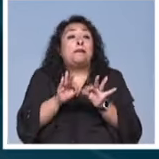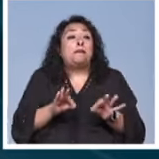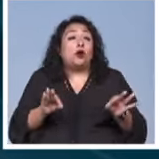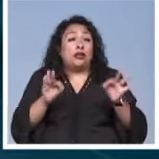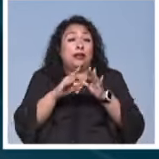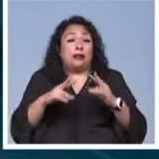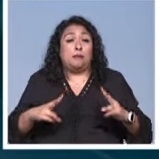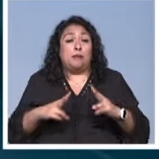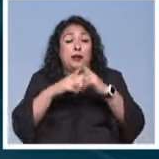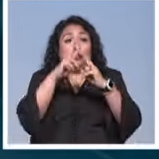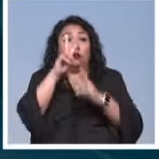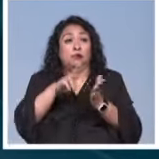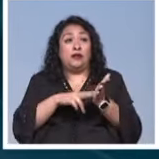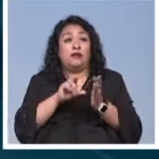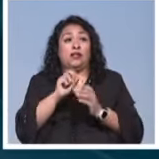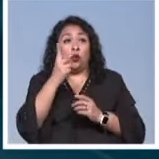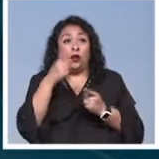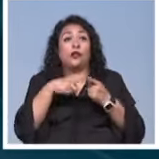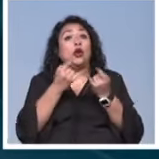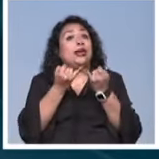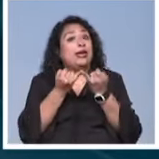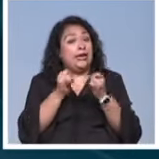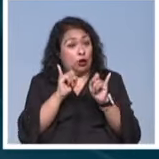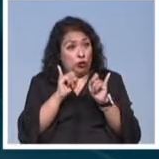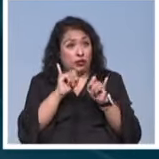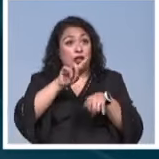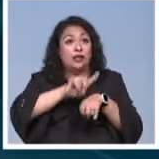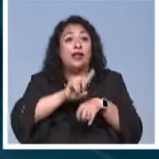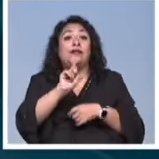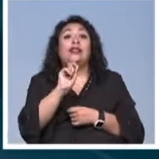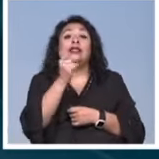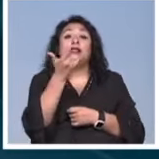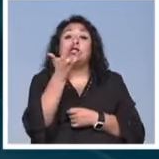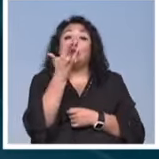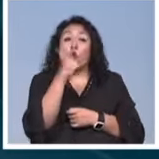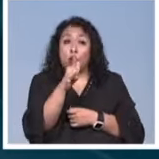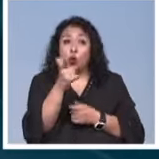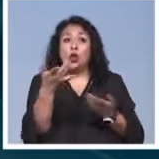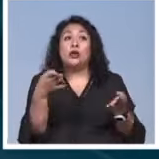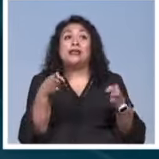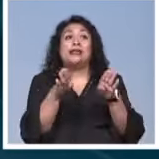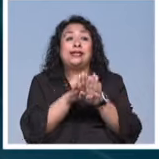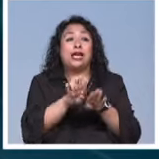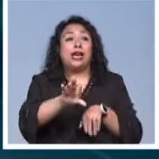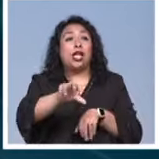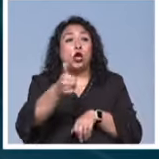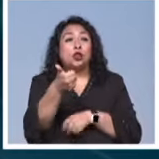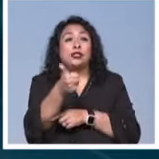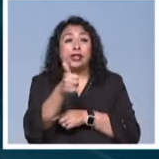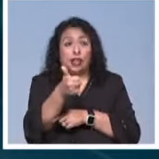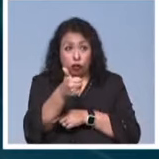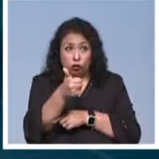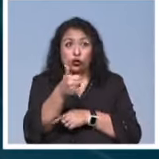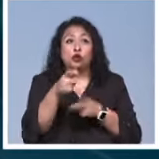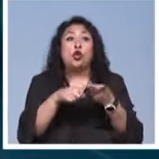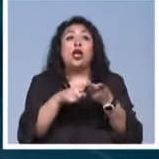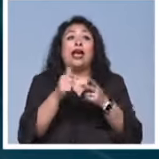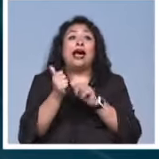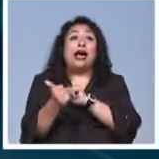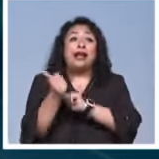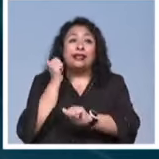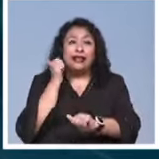París 2024 son la ceremonia inaugural, que es el 26 de julio, con la clausura el 11 de agosto. Las pruebas de